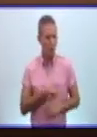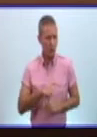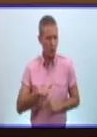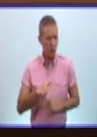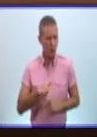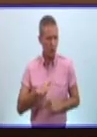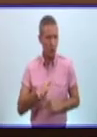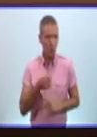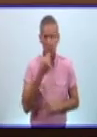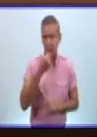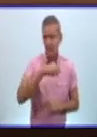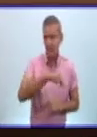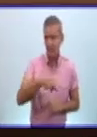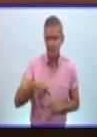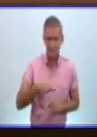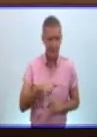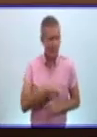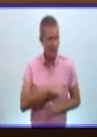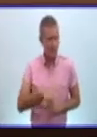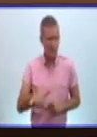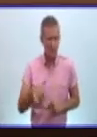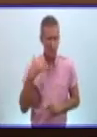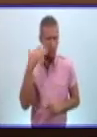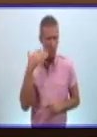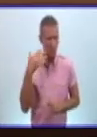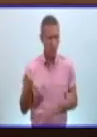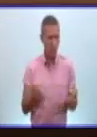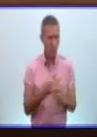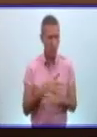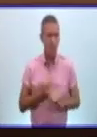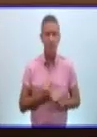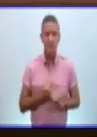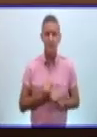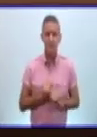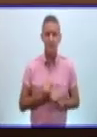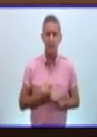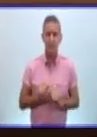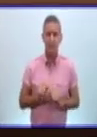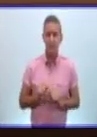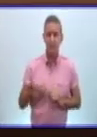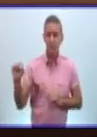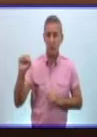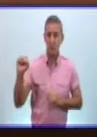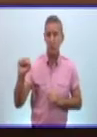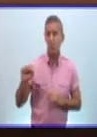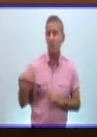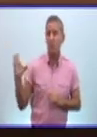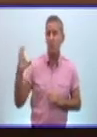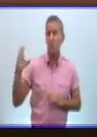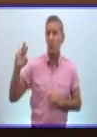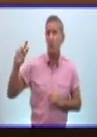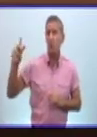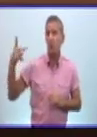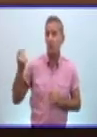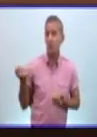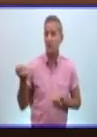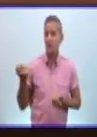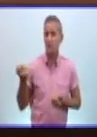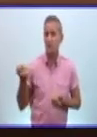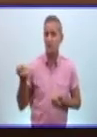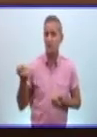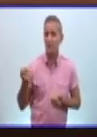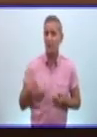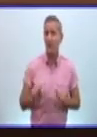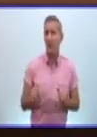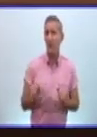de sodio o sal común. Sin embargo, el sulfato de cobre 2 también es una sustancia